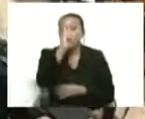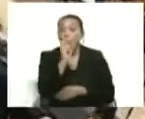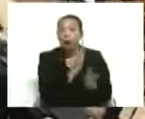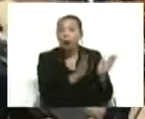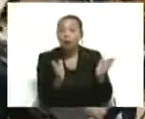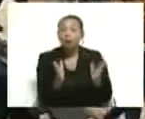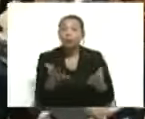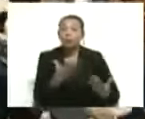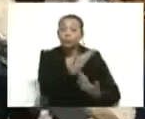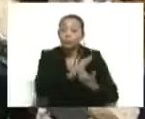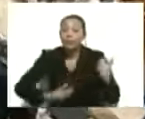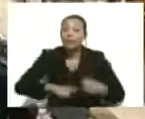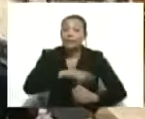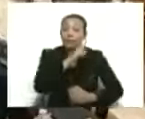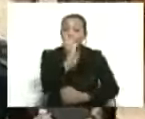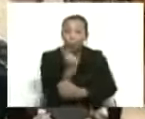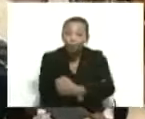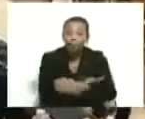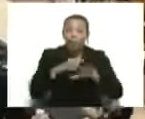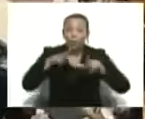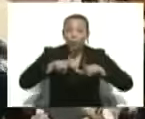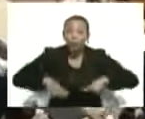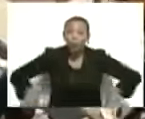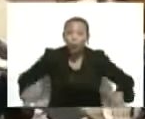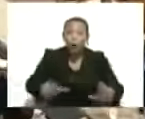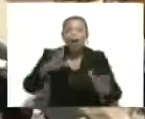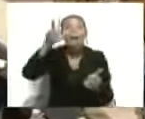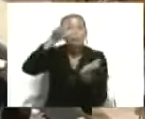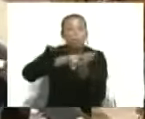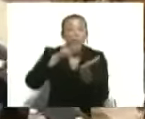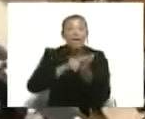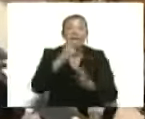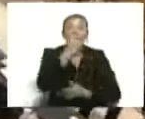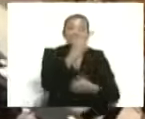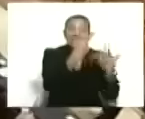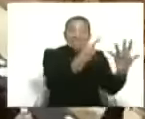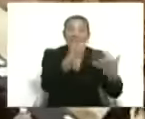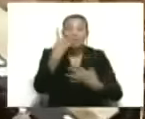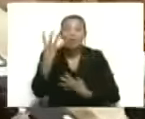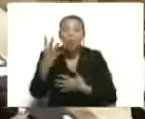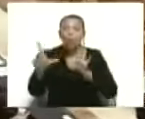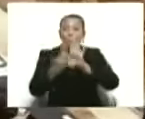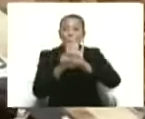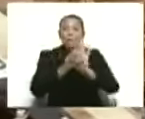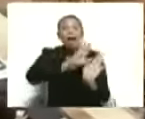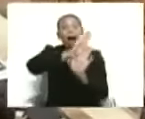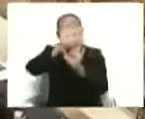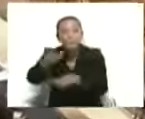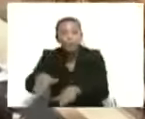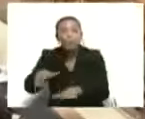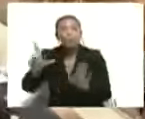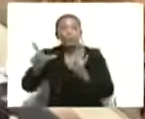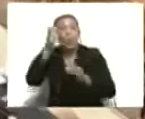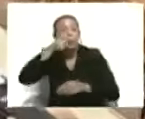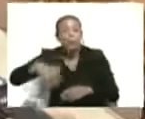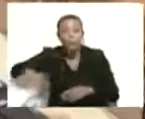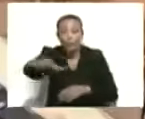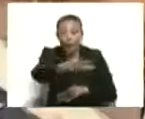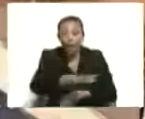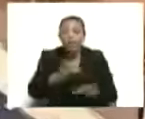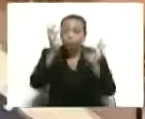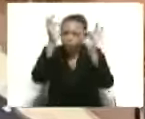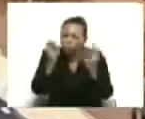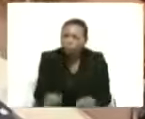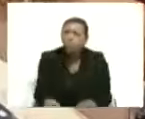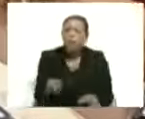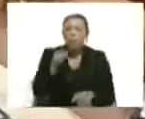periodo legislativo donde se han aprobado más de 74 leyes a favor del pueblo venezolano. Y